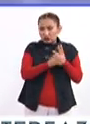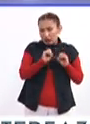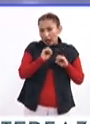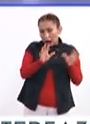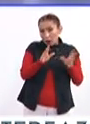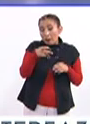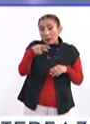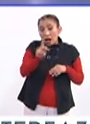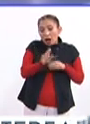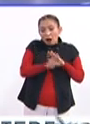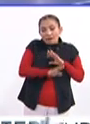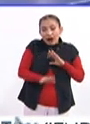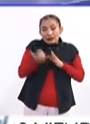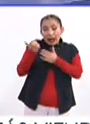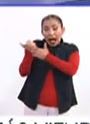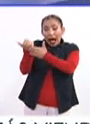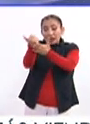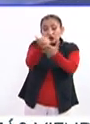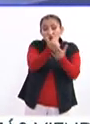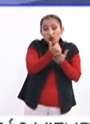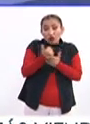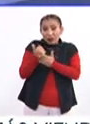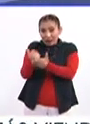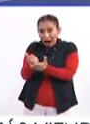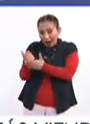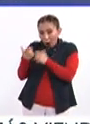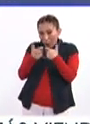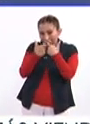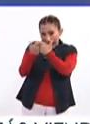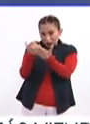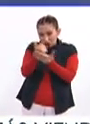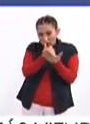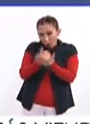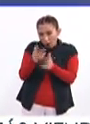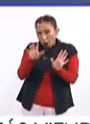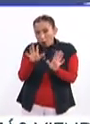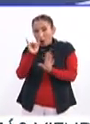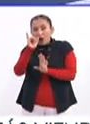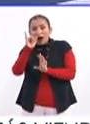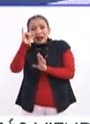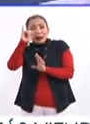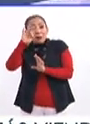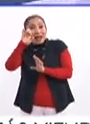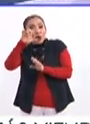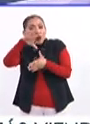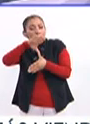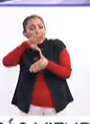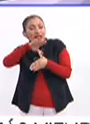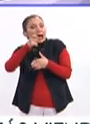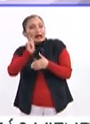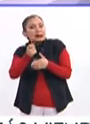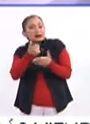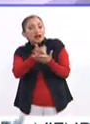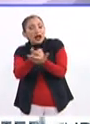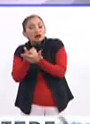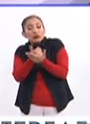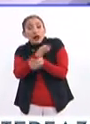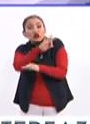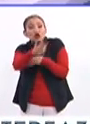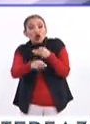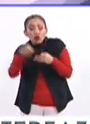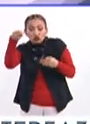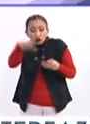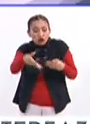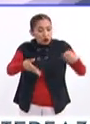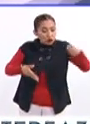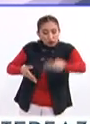Y las bases de la cooperación, y la cooperación en la lógica iberoamericana, es una cooperación en la que todos